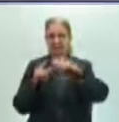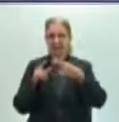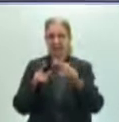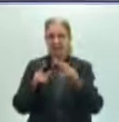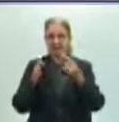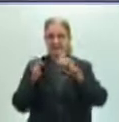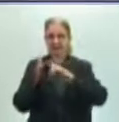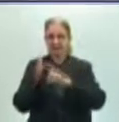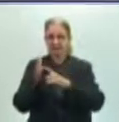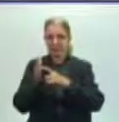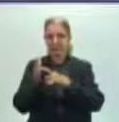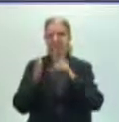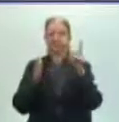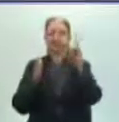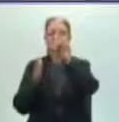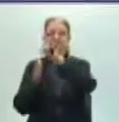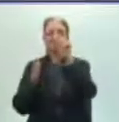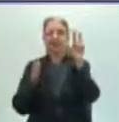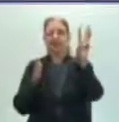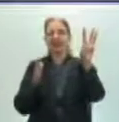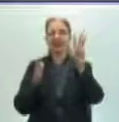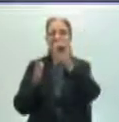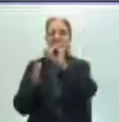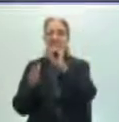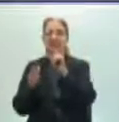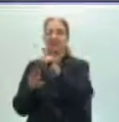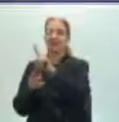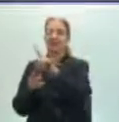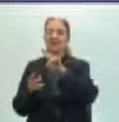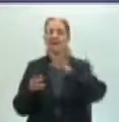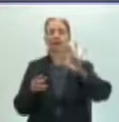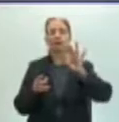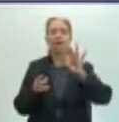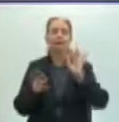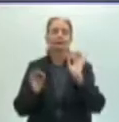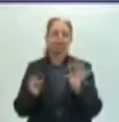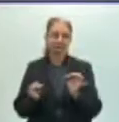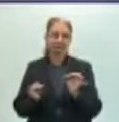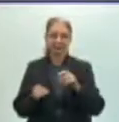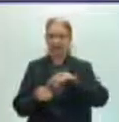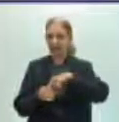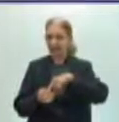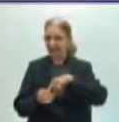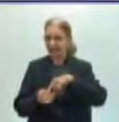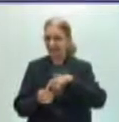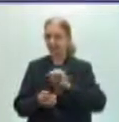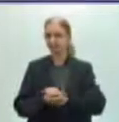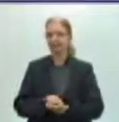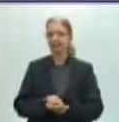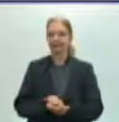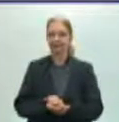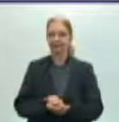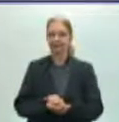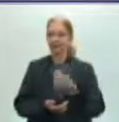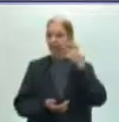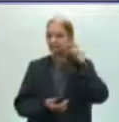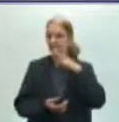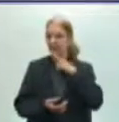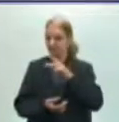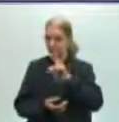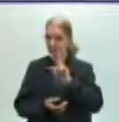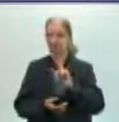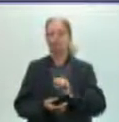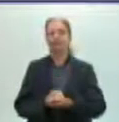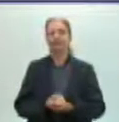la Isla de la Juventud son 18. Veamos cómo hacemos la otra proposición. Completa la